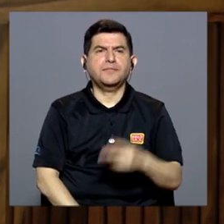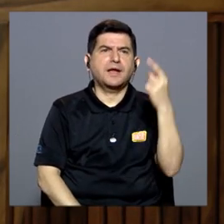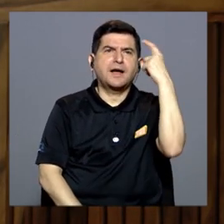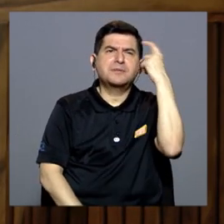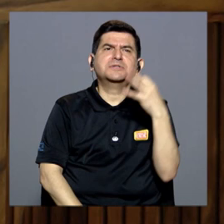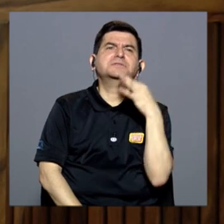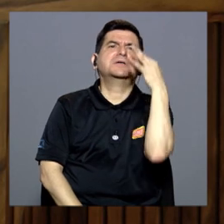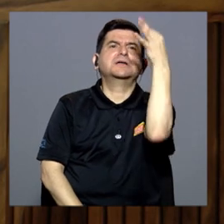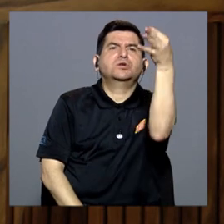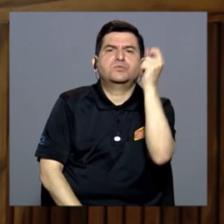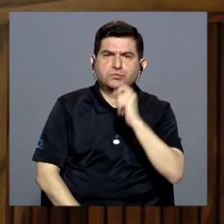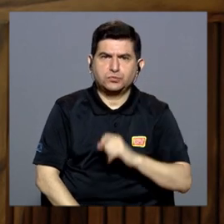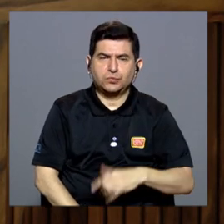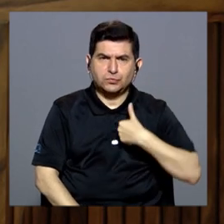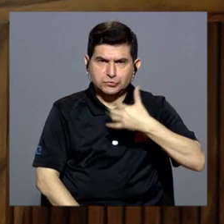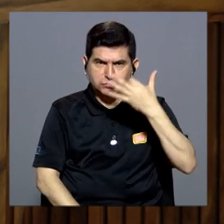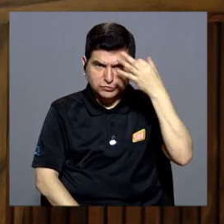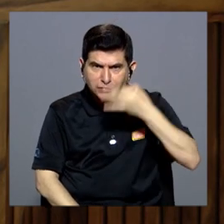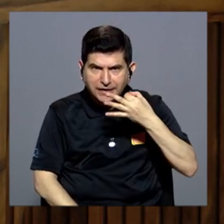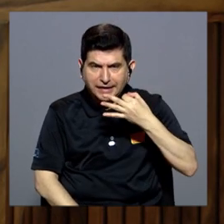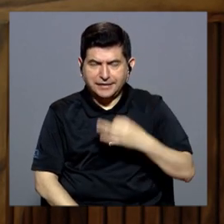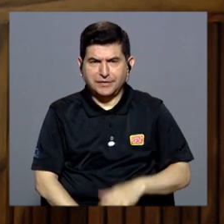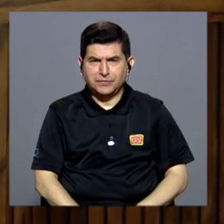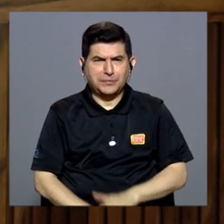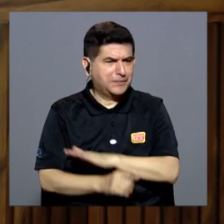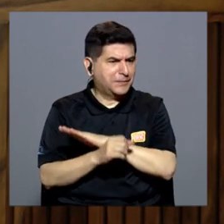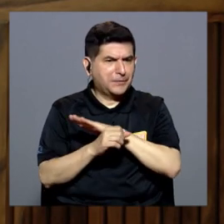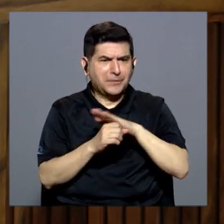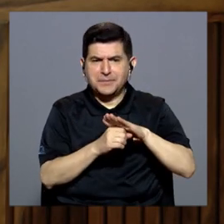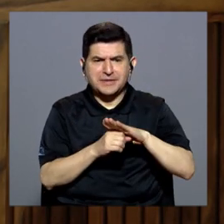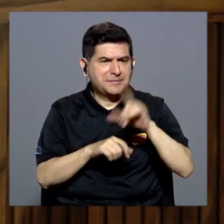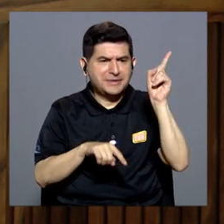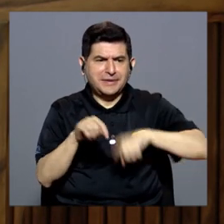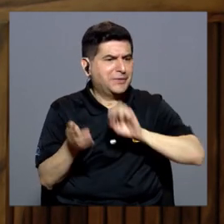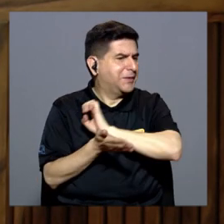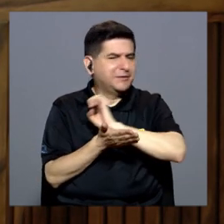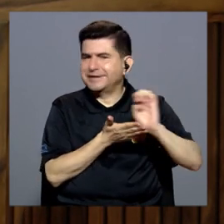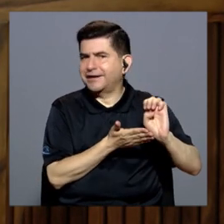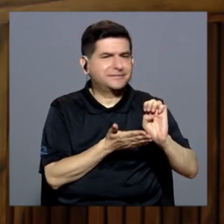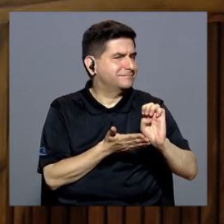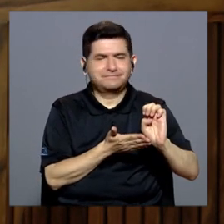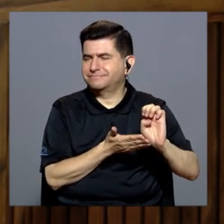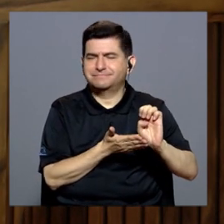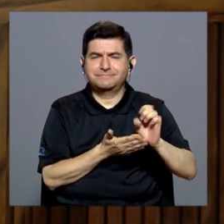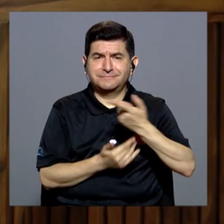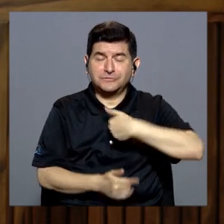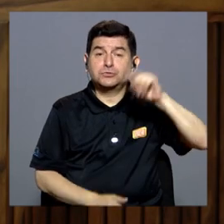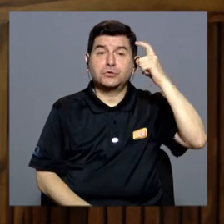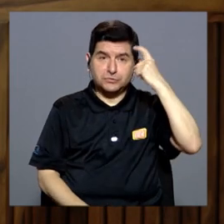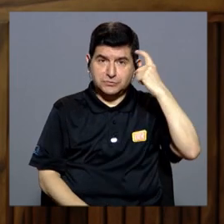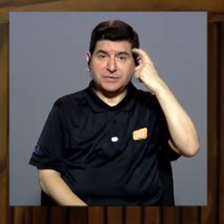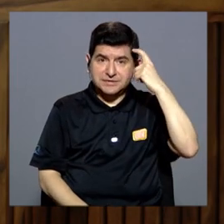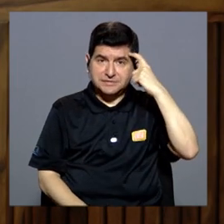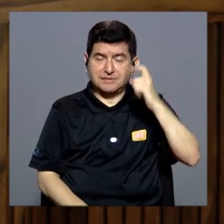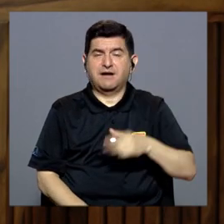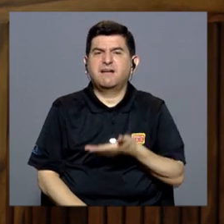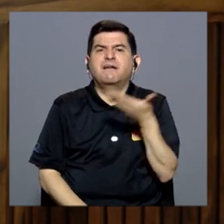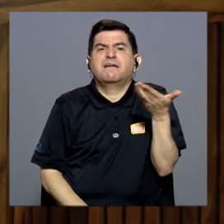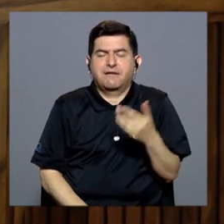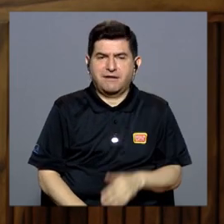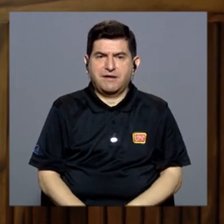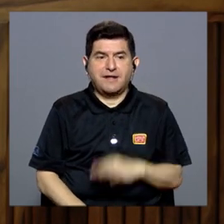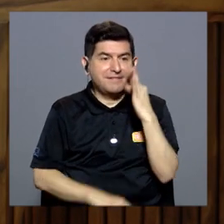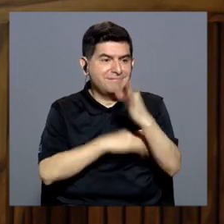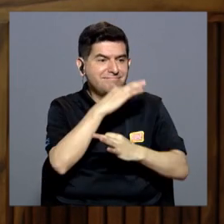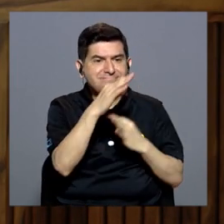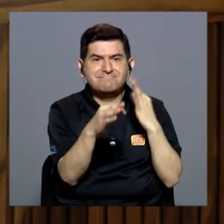futuro, creo que es absolutamente ineludible que nosotros pensemos en el